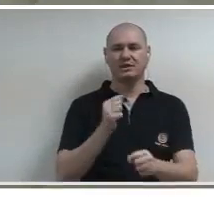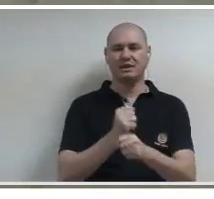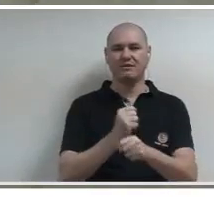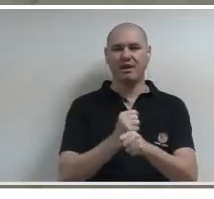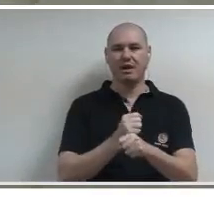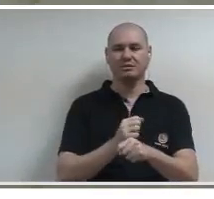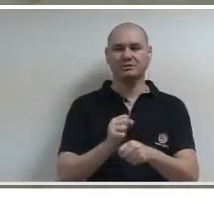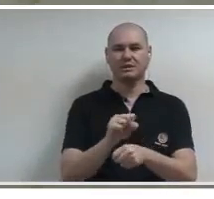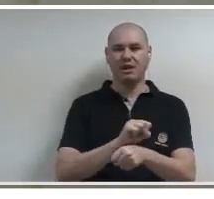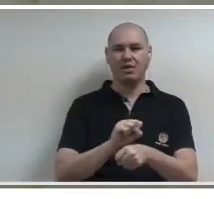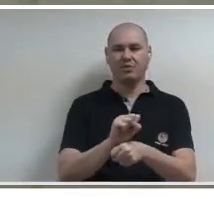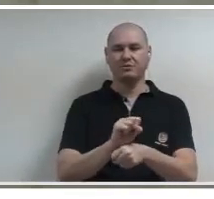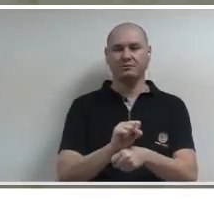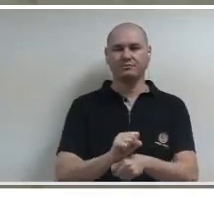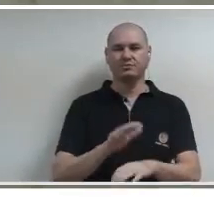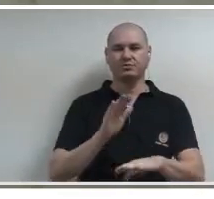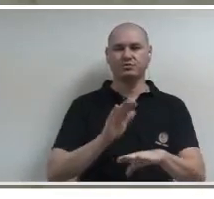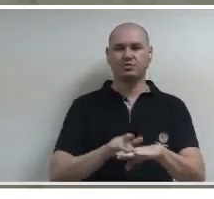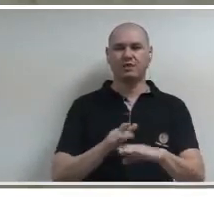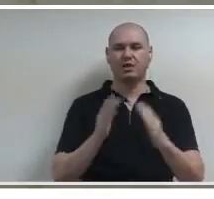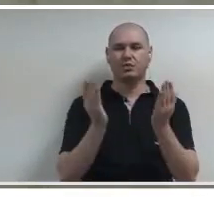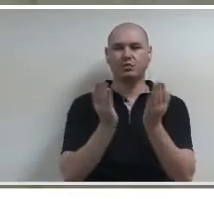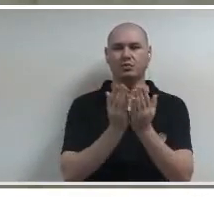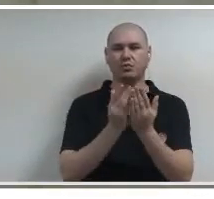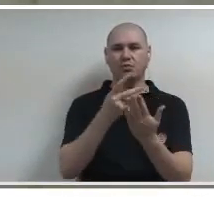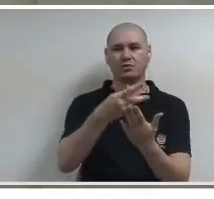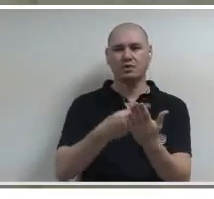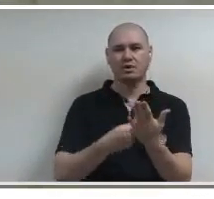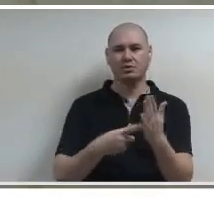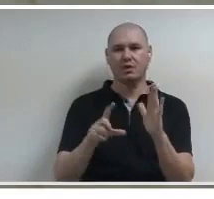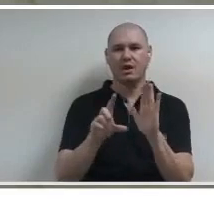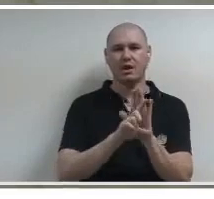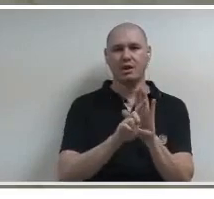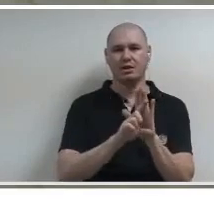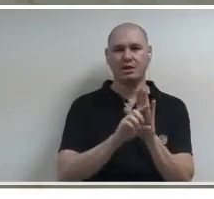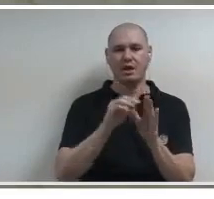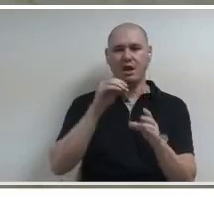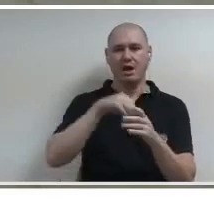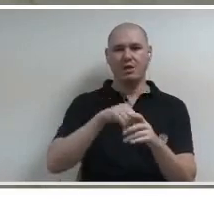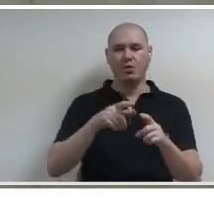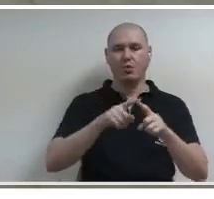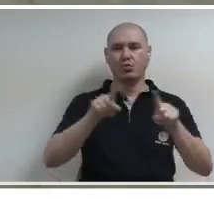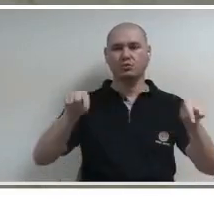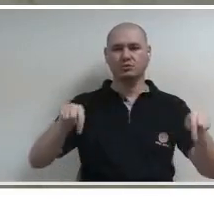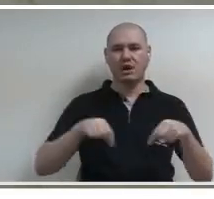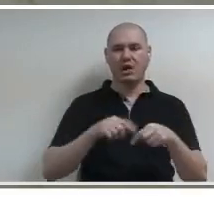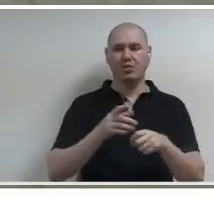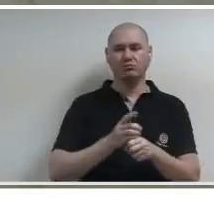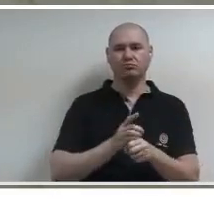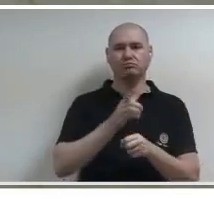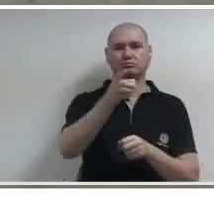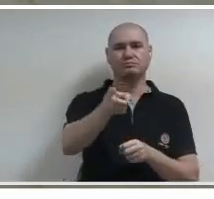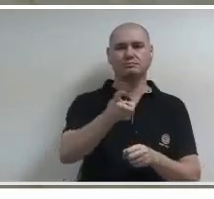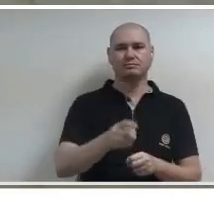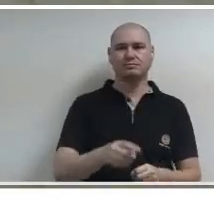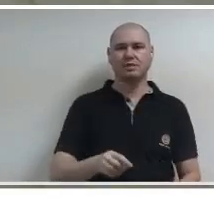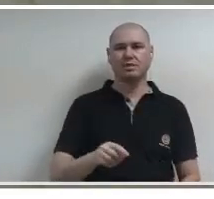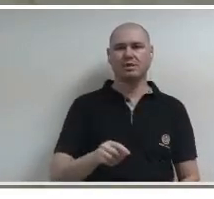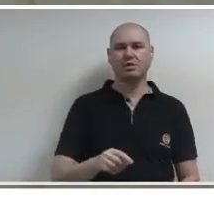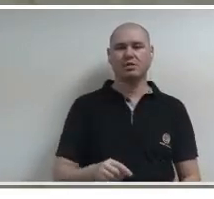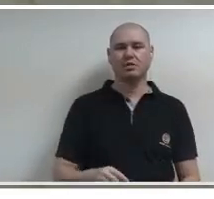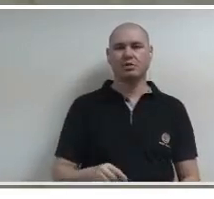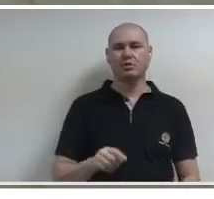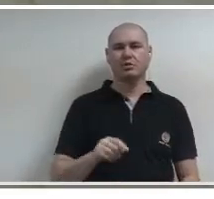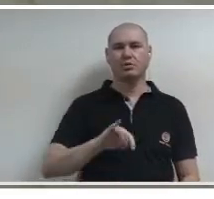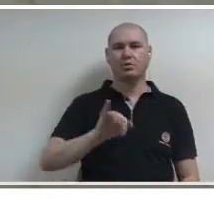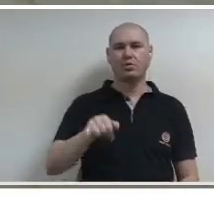Justicia y Trabajo, Peguaba, Cámara Senadora, vi, Marco Estudio, Primera Instancia de Defensoría Pública,